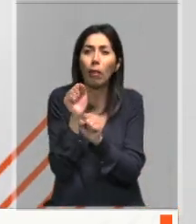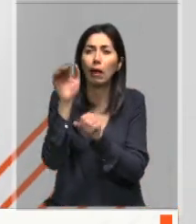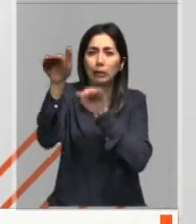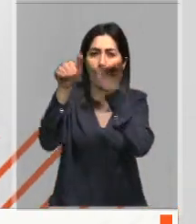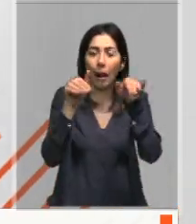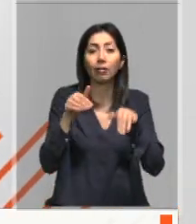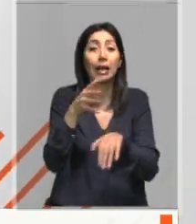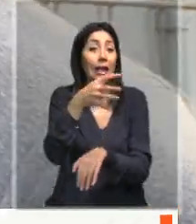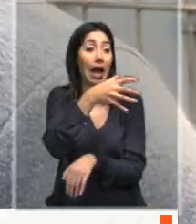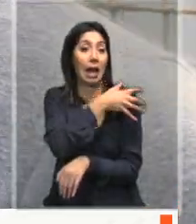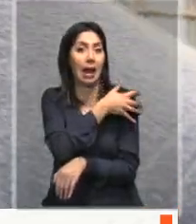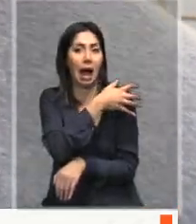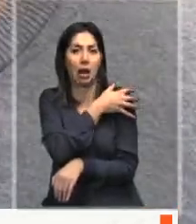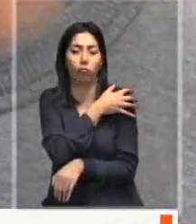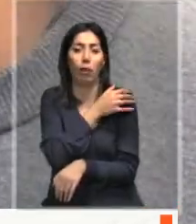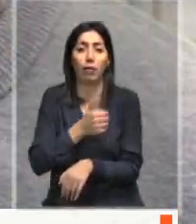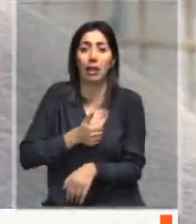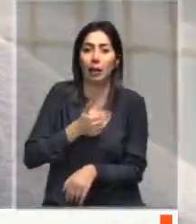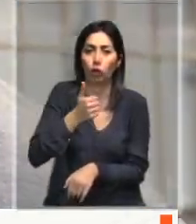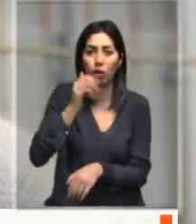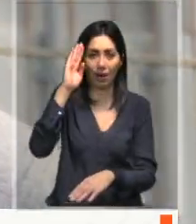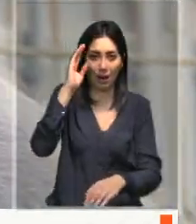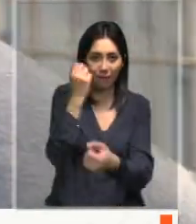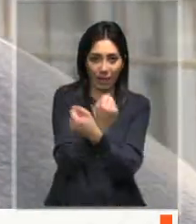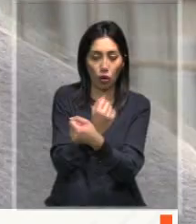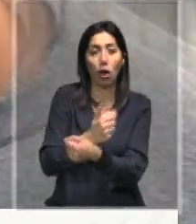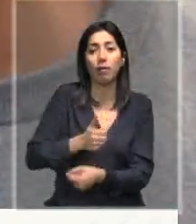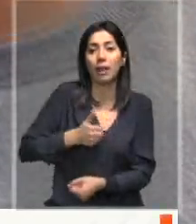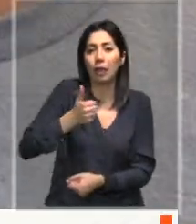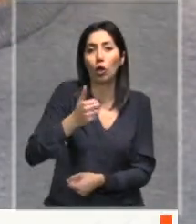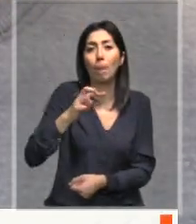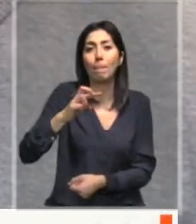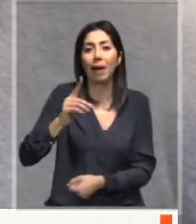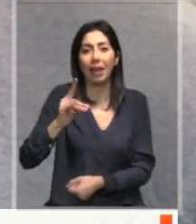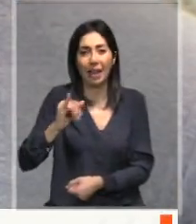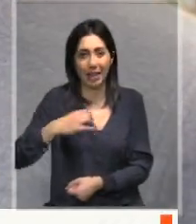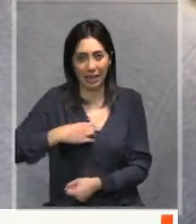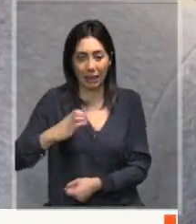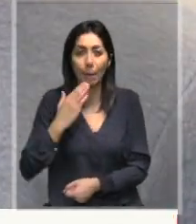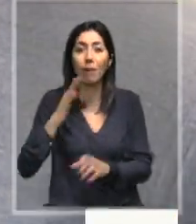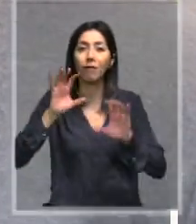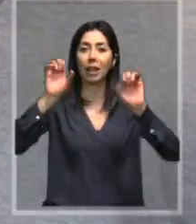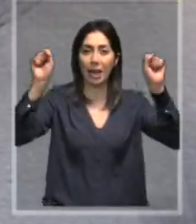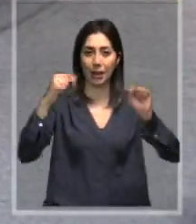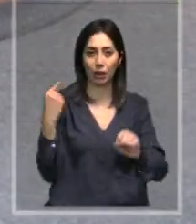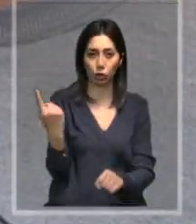el general director de Carabineros, el director nacional de la PDI y la Fiscalía Nacional.